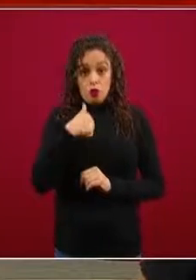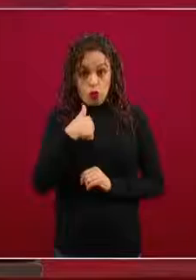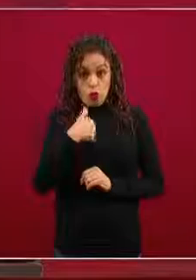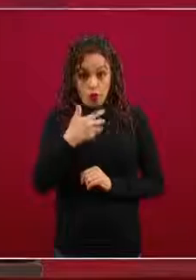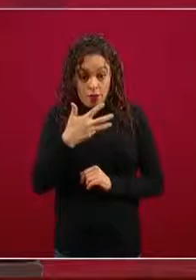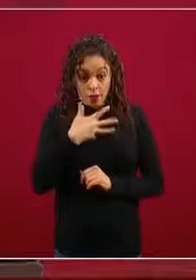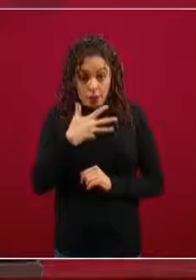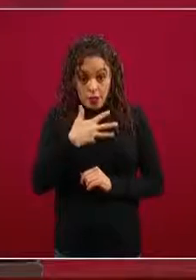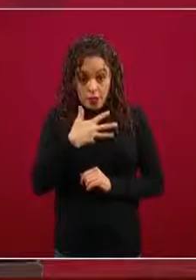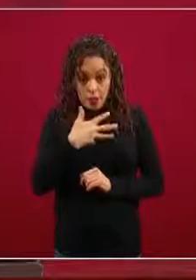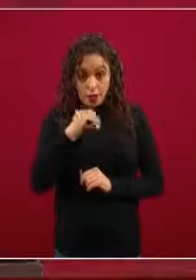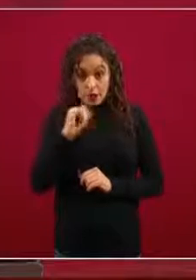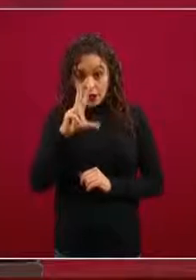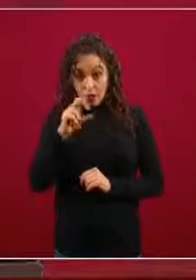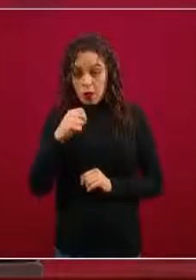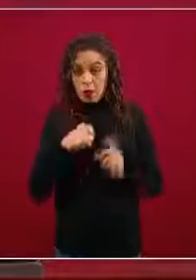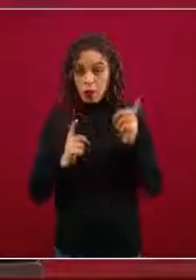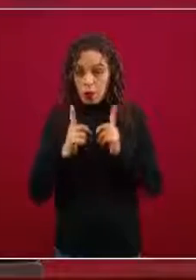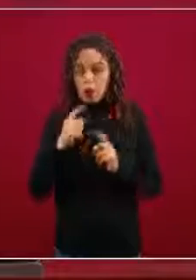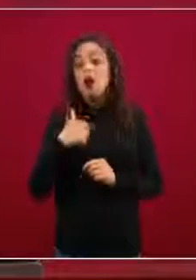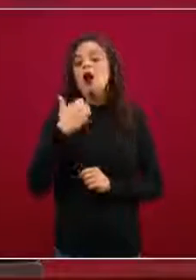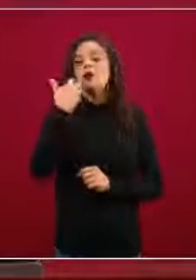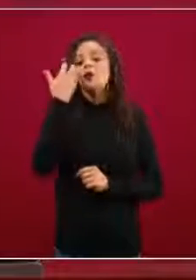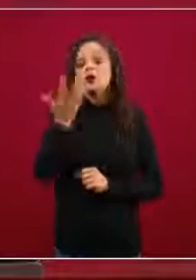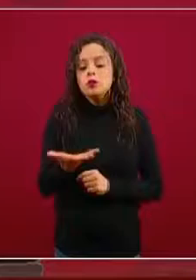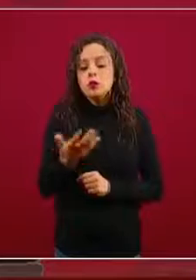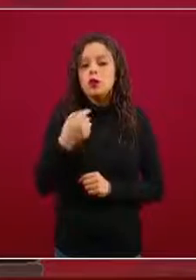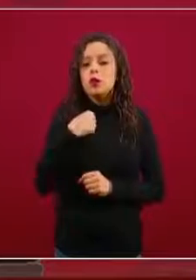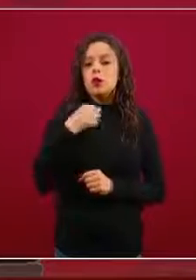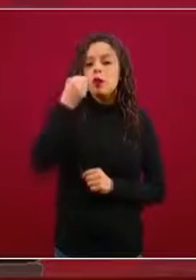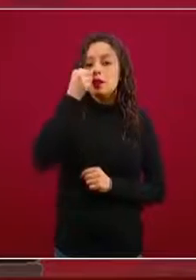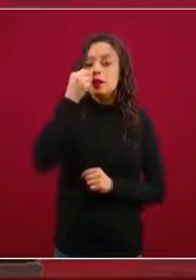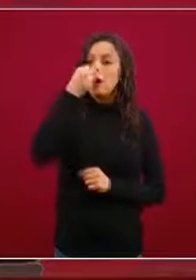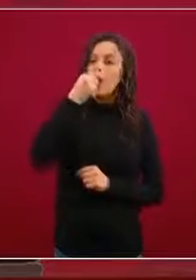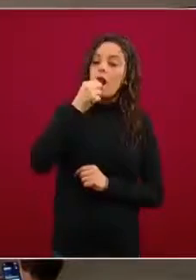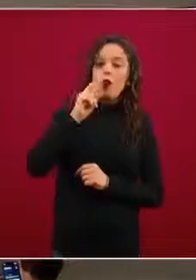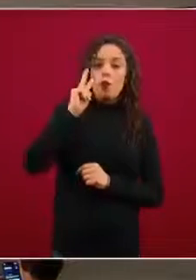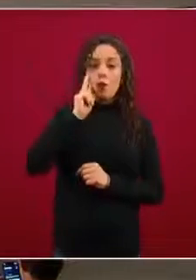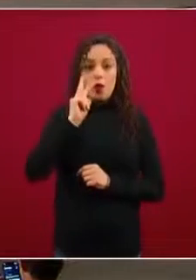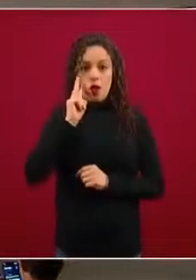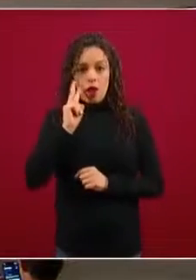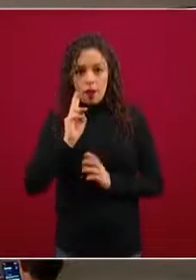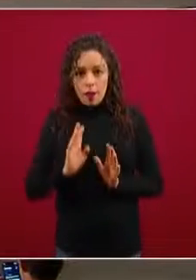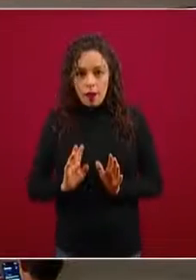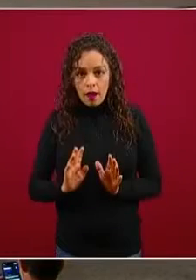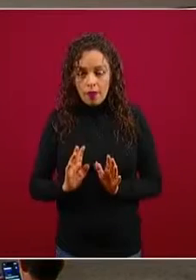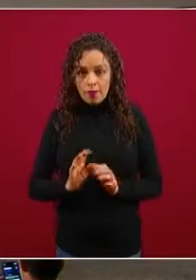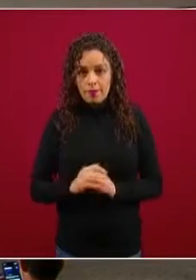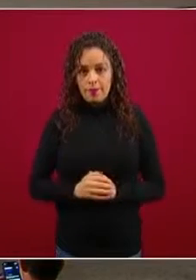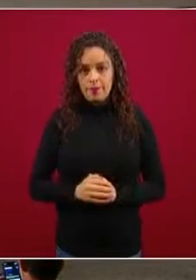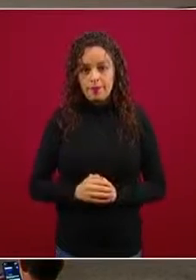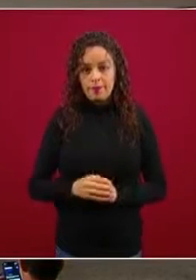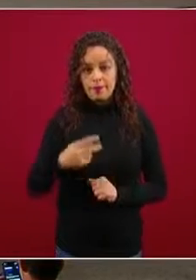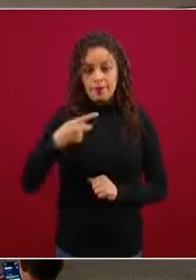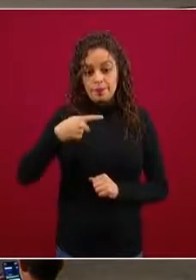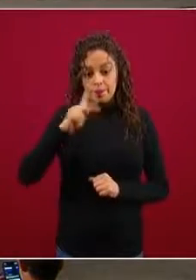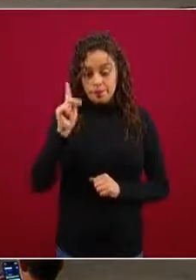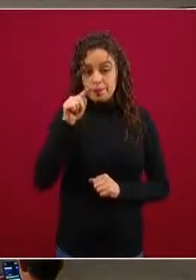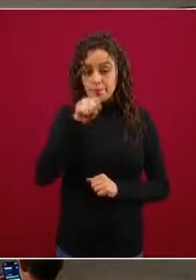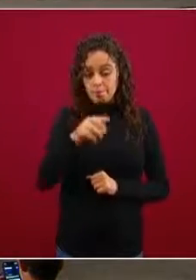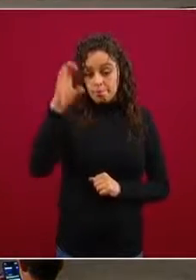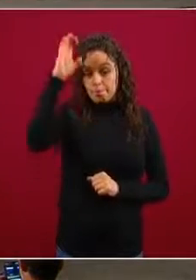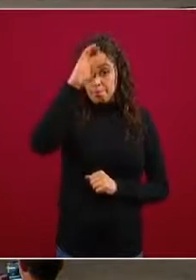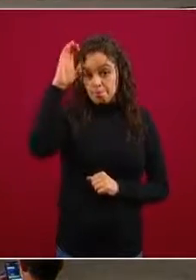si tengo o no la enfermedad. Es legítima la inquietud, pero en términos médicos, en términos